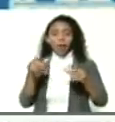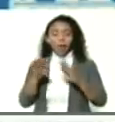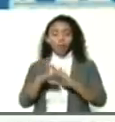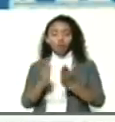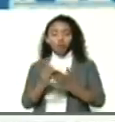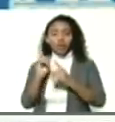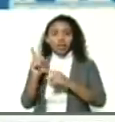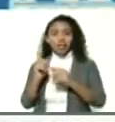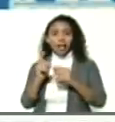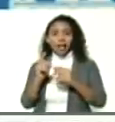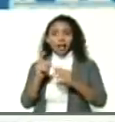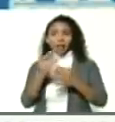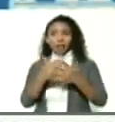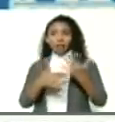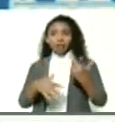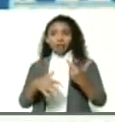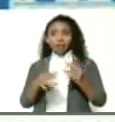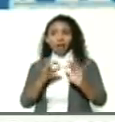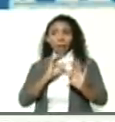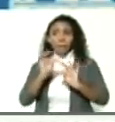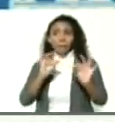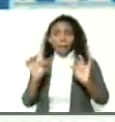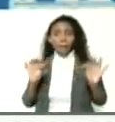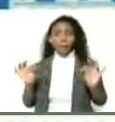esa reproducción en las cadenas de contagio